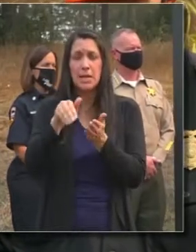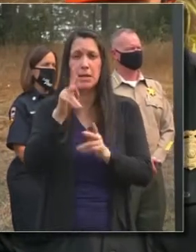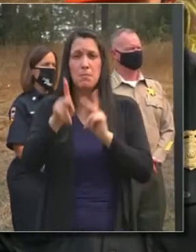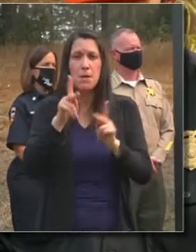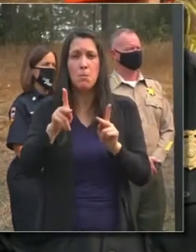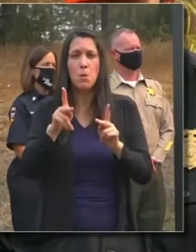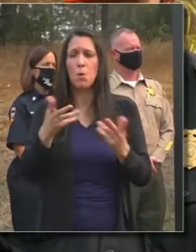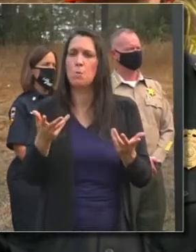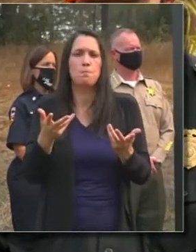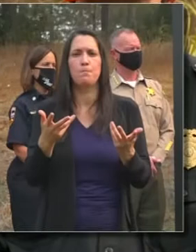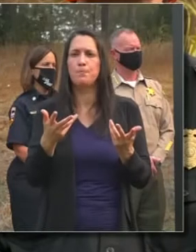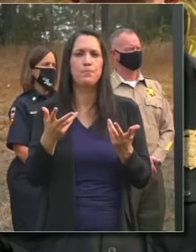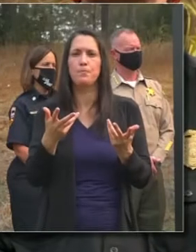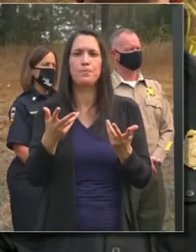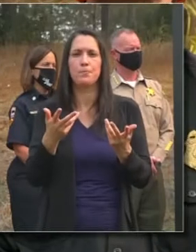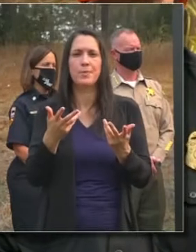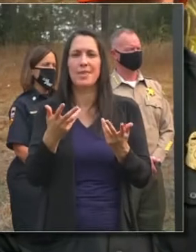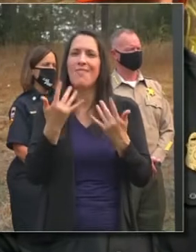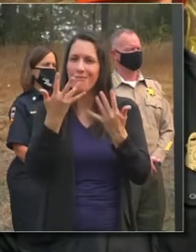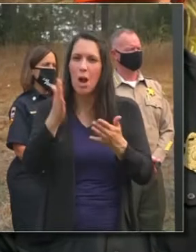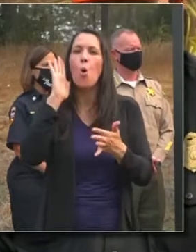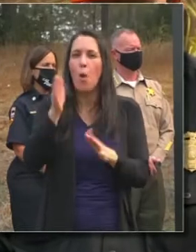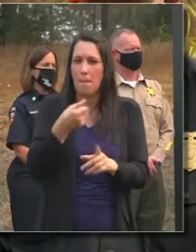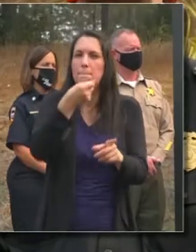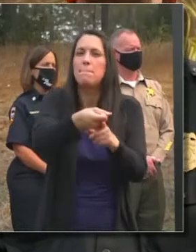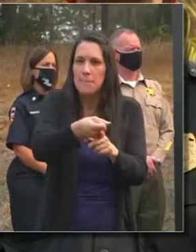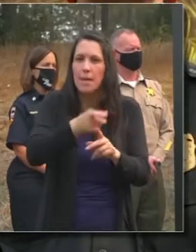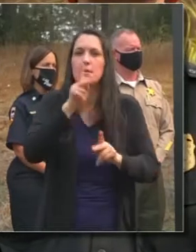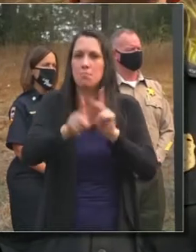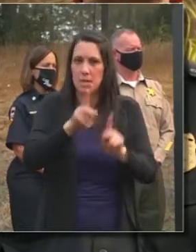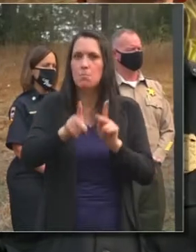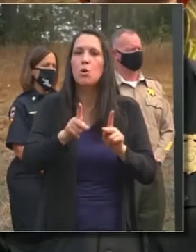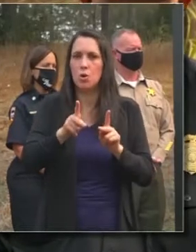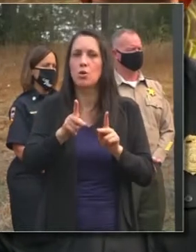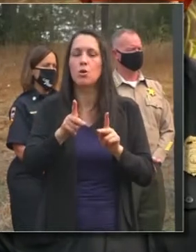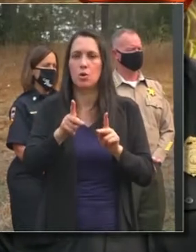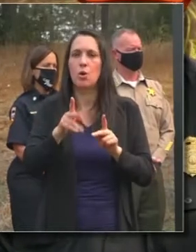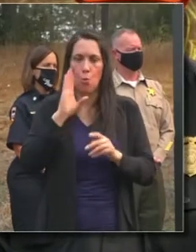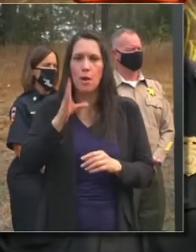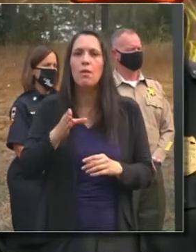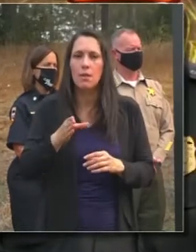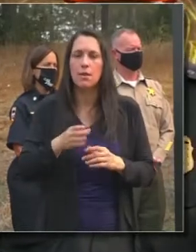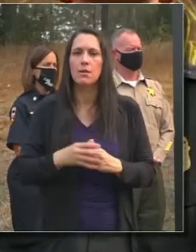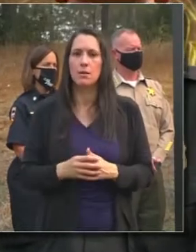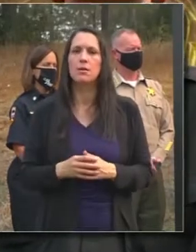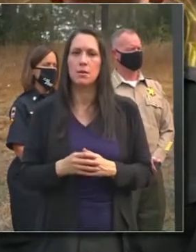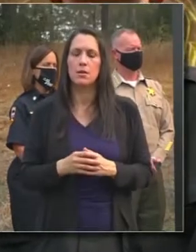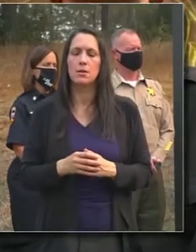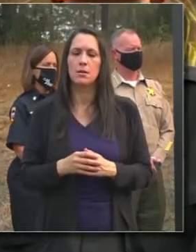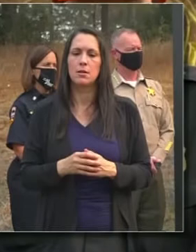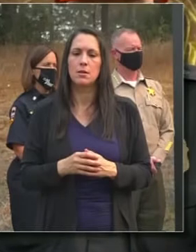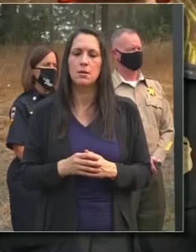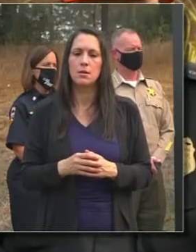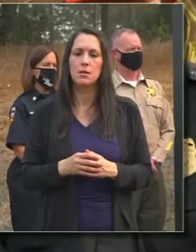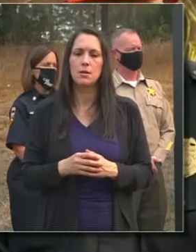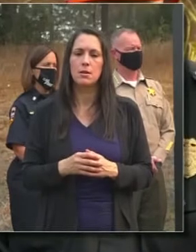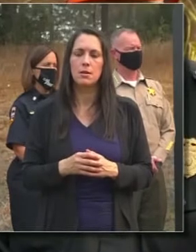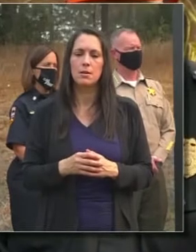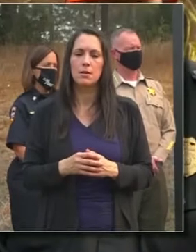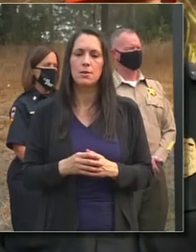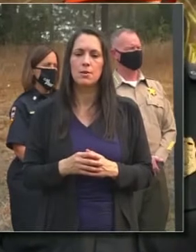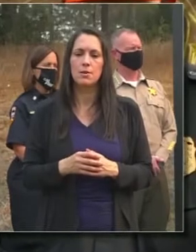incendio que tendremos que no va a causar impacto en la gente en algún momento en el futuro cercano de modo que